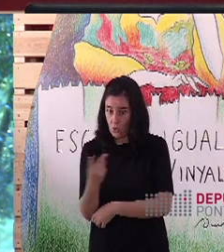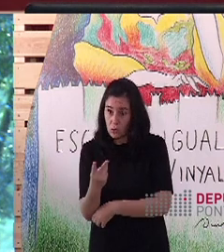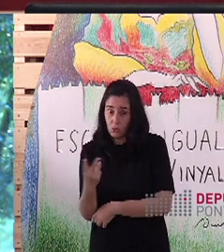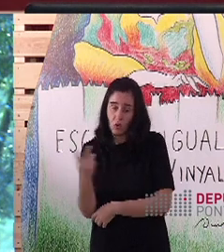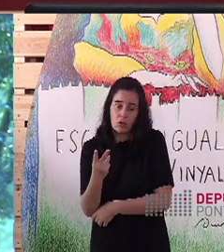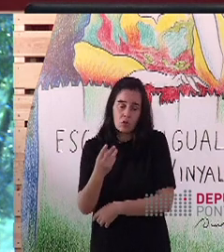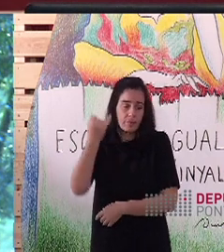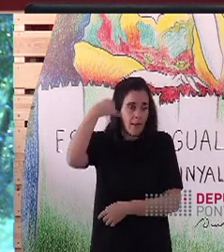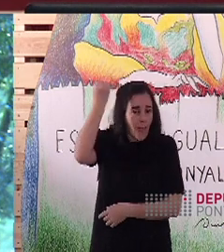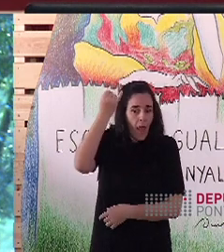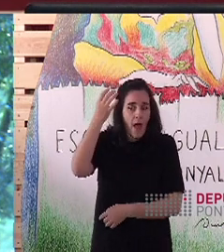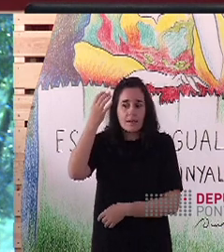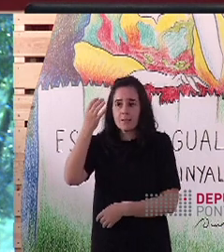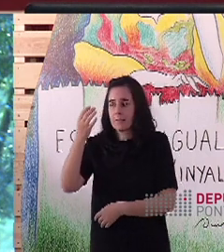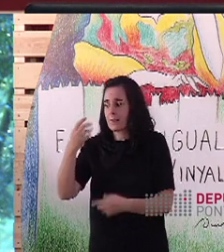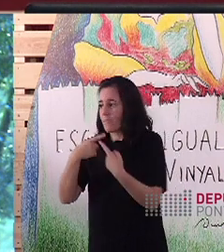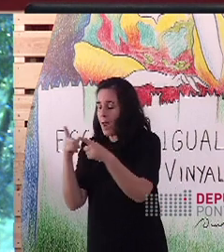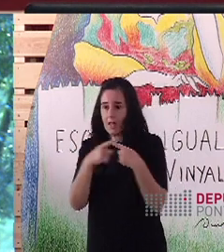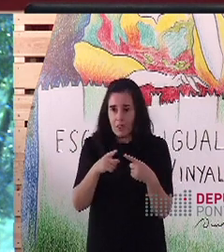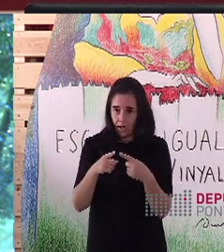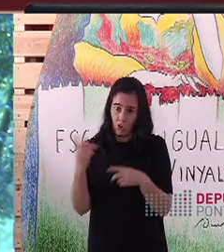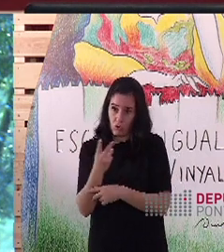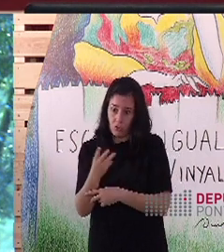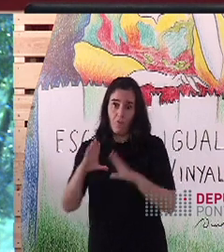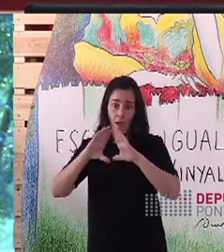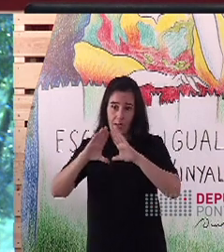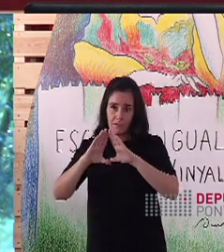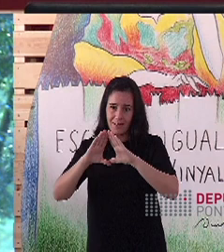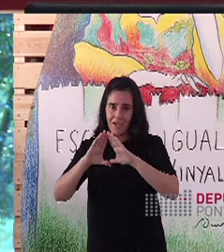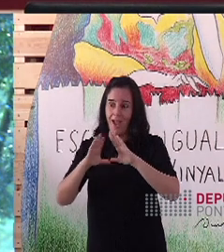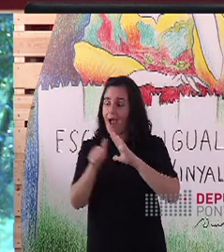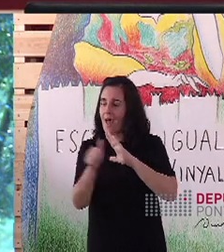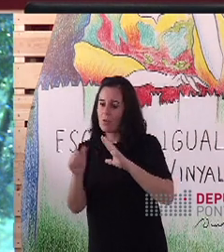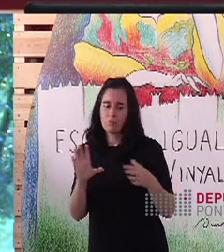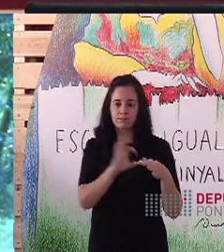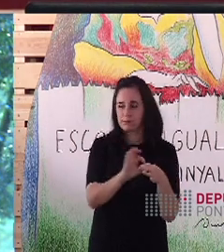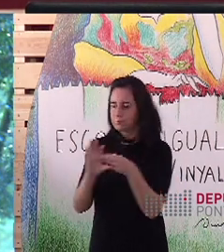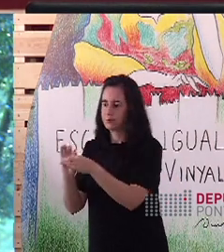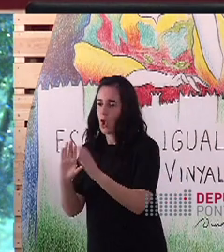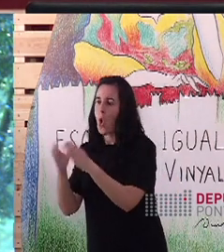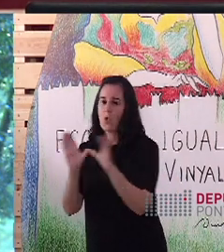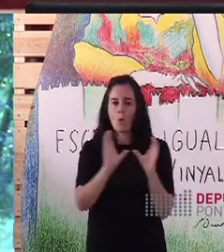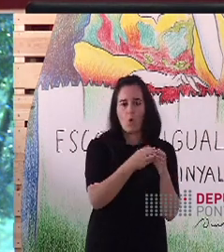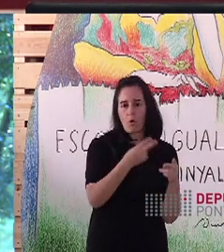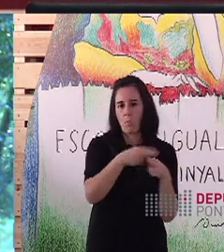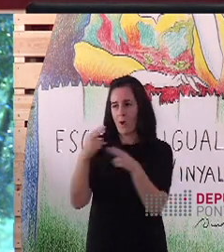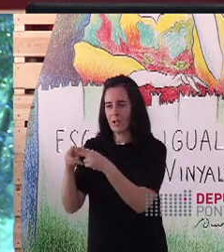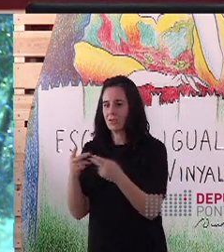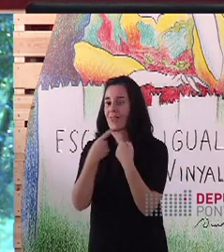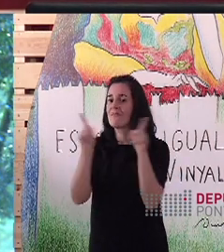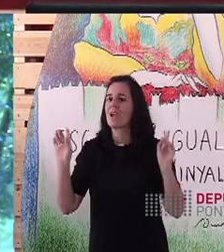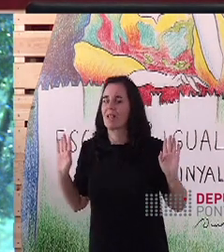ideológicos, feministas, se identifican con partidos que son distintos. Y esto añade indudablemente